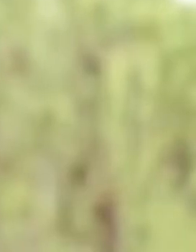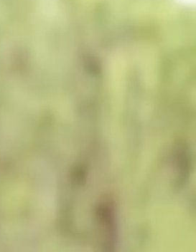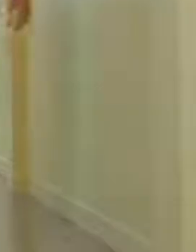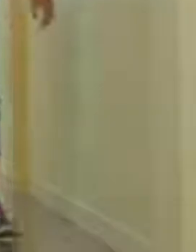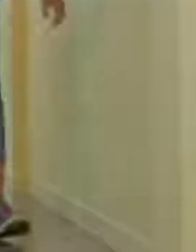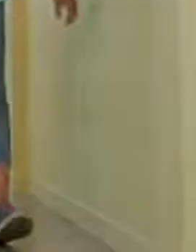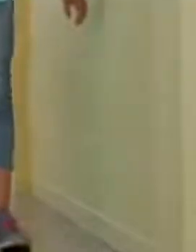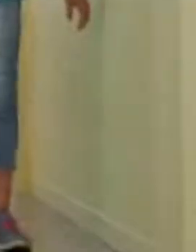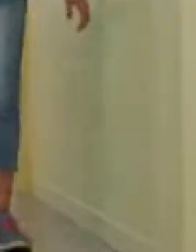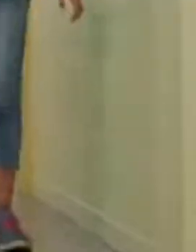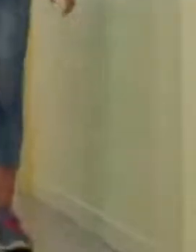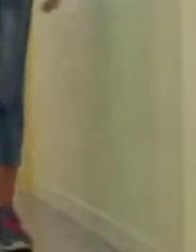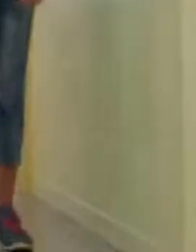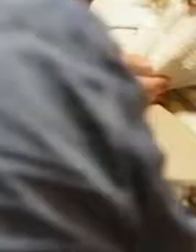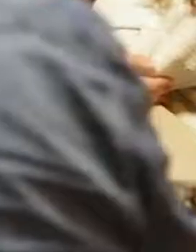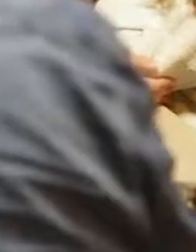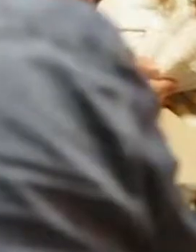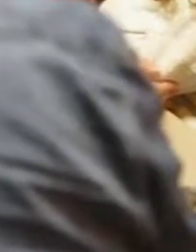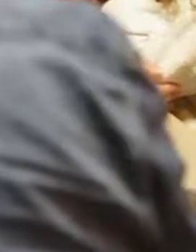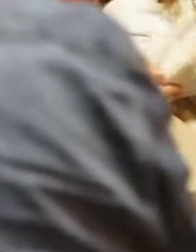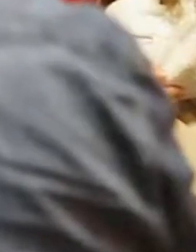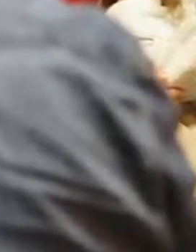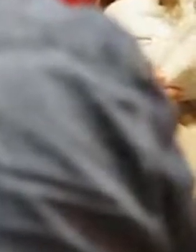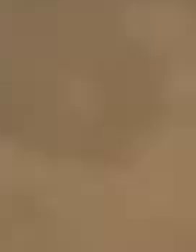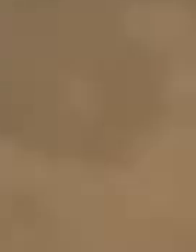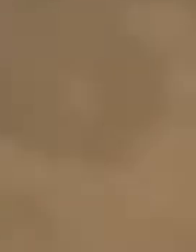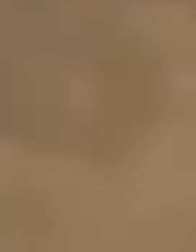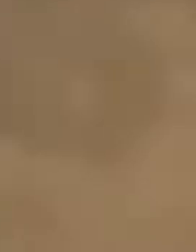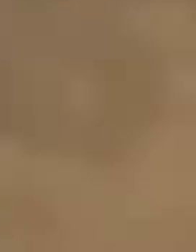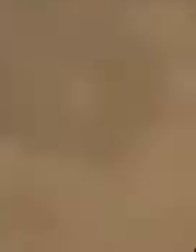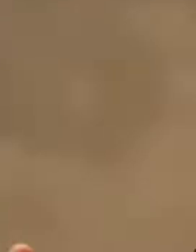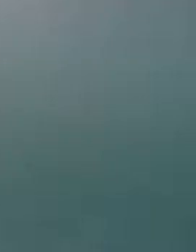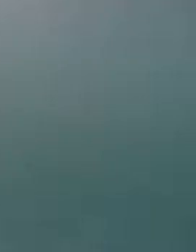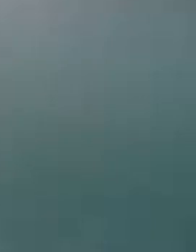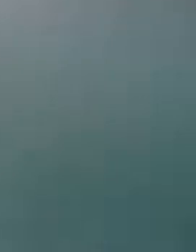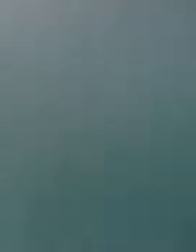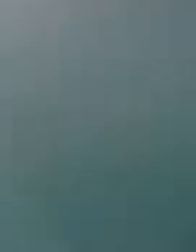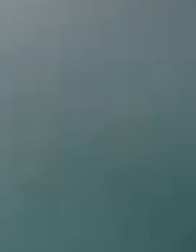socioeducativos para más de 100.000 niñas, niños y jóvenes.